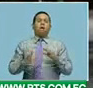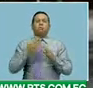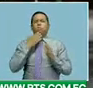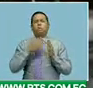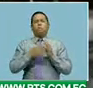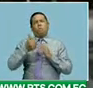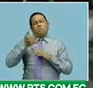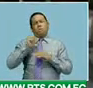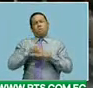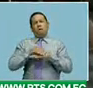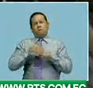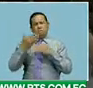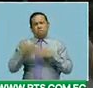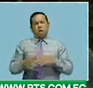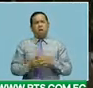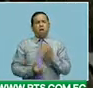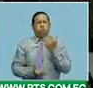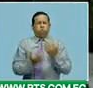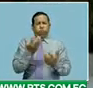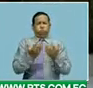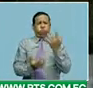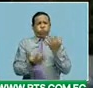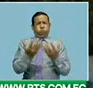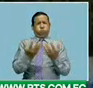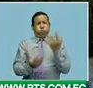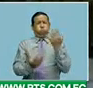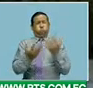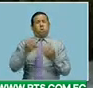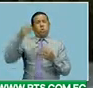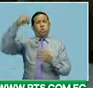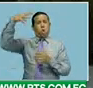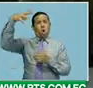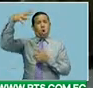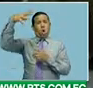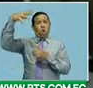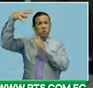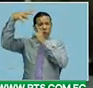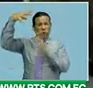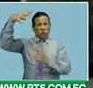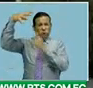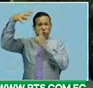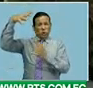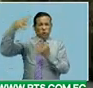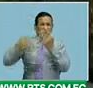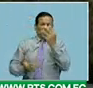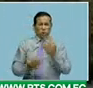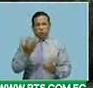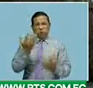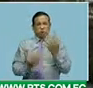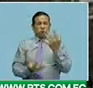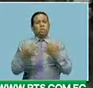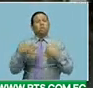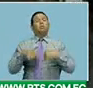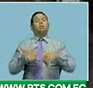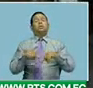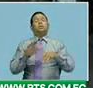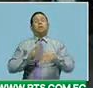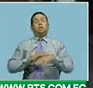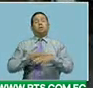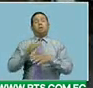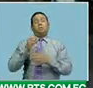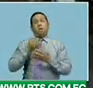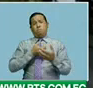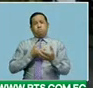tarde ardieron con mayor intensidad e hizo más difícil el trabajo abnegado de los bomberos de Guayaquil y de